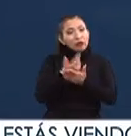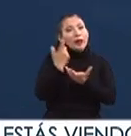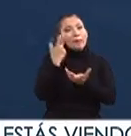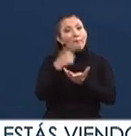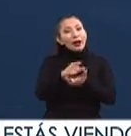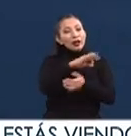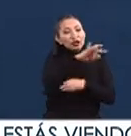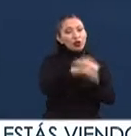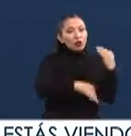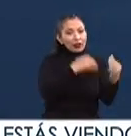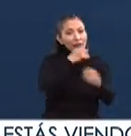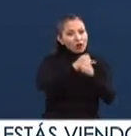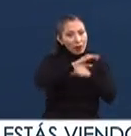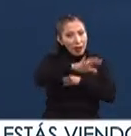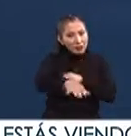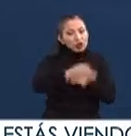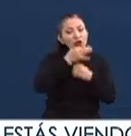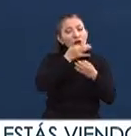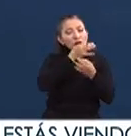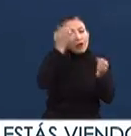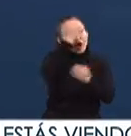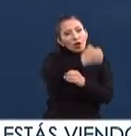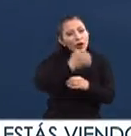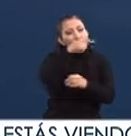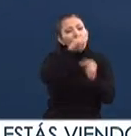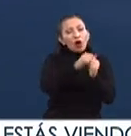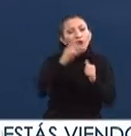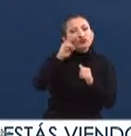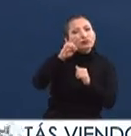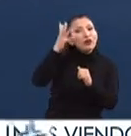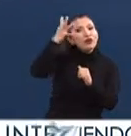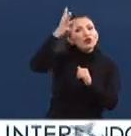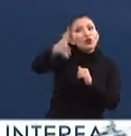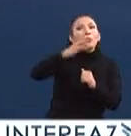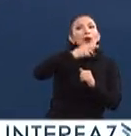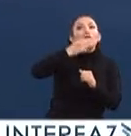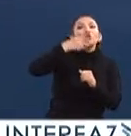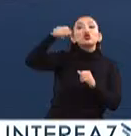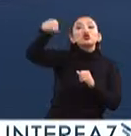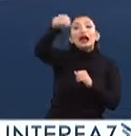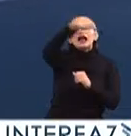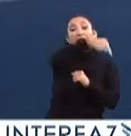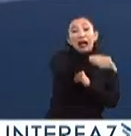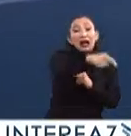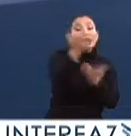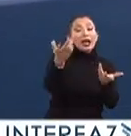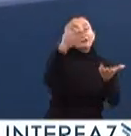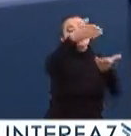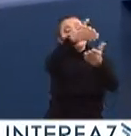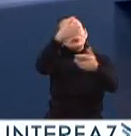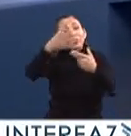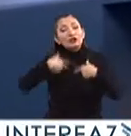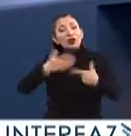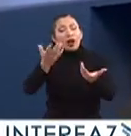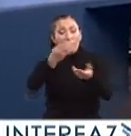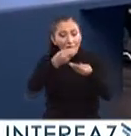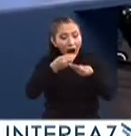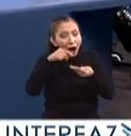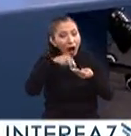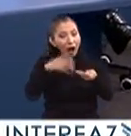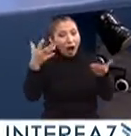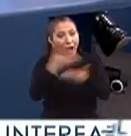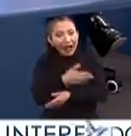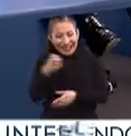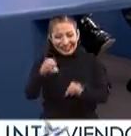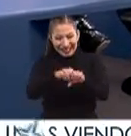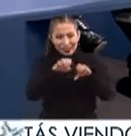salida de las informaciones, de las evaluaciones con miras a que se puedan utilizar, que lleguen a sus principales destinatarios, ¿no? Entonces,